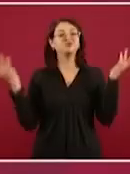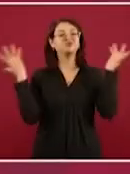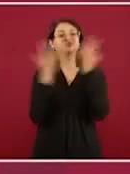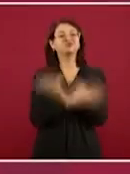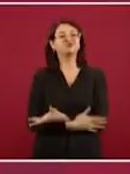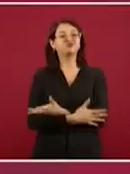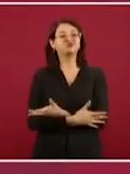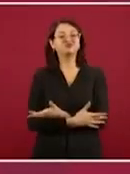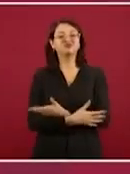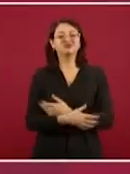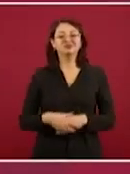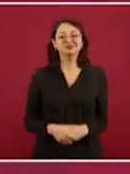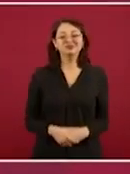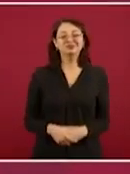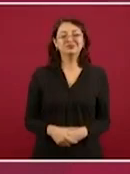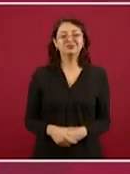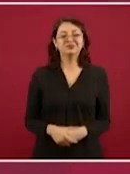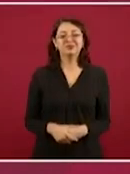todo eso,